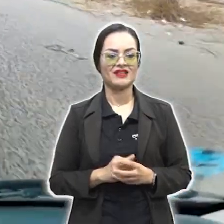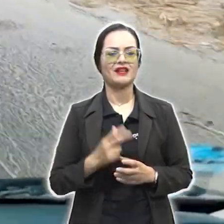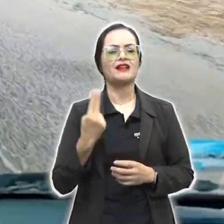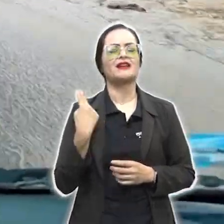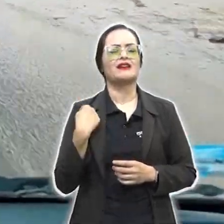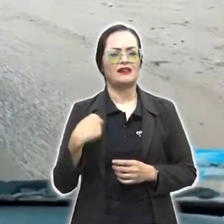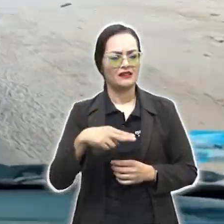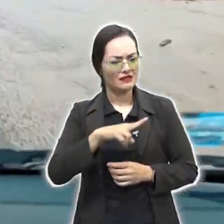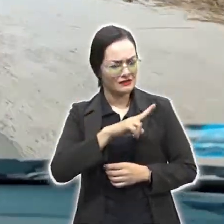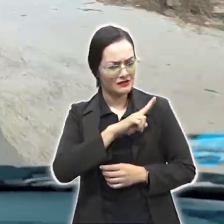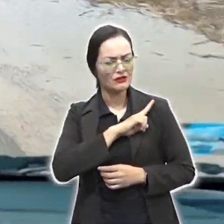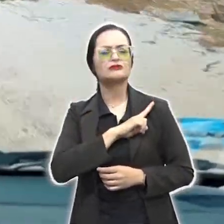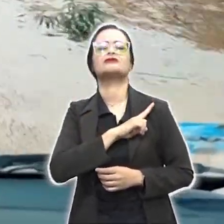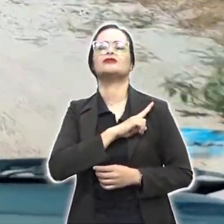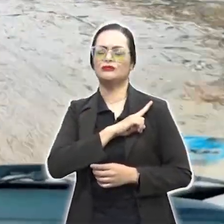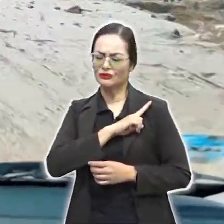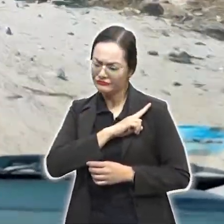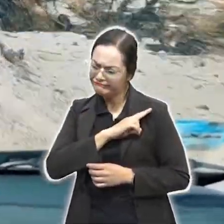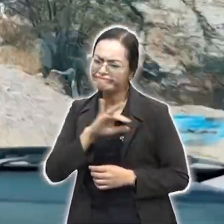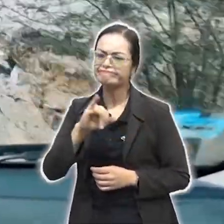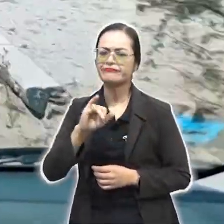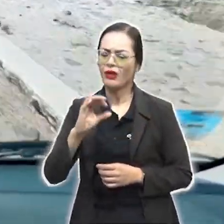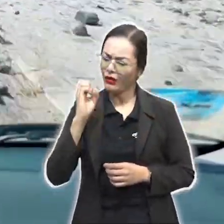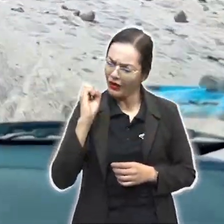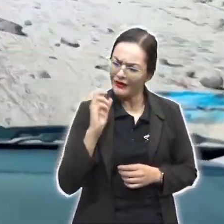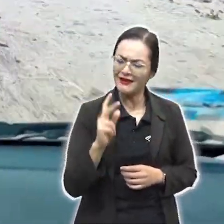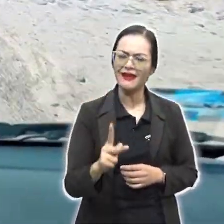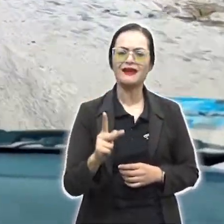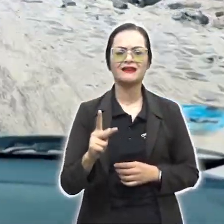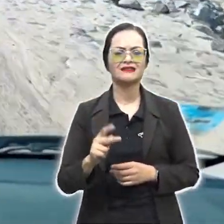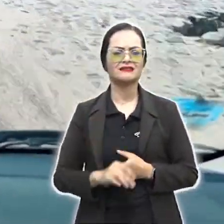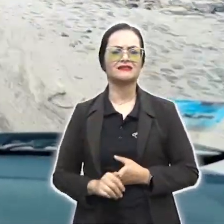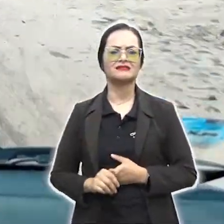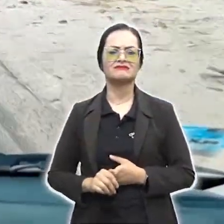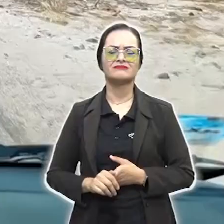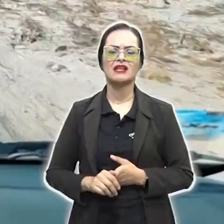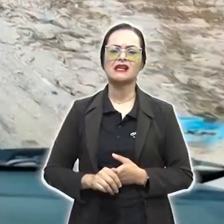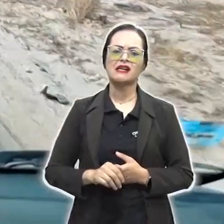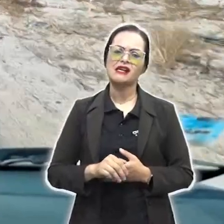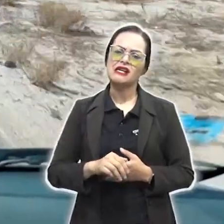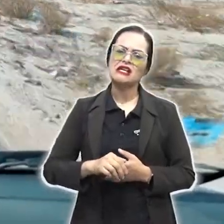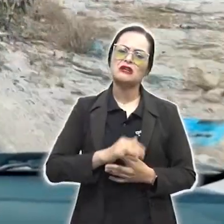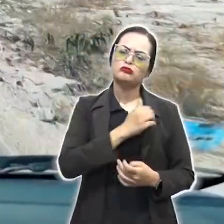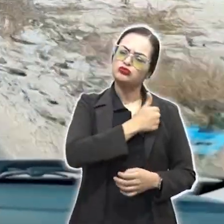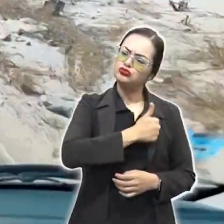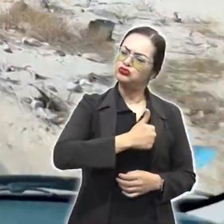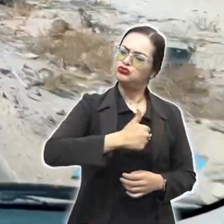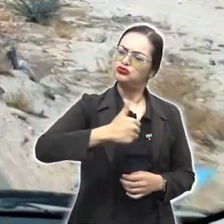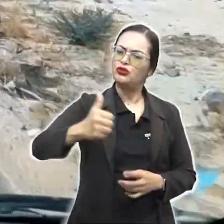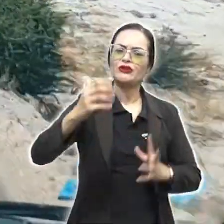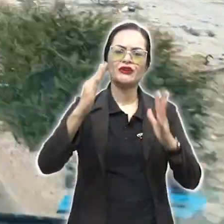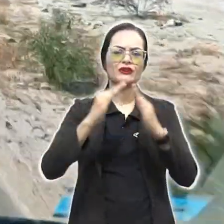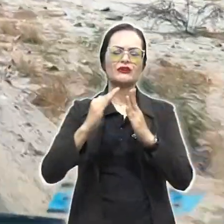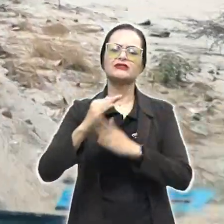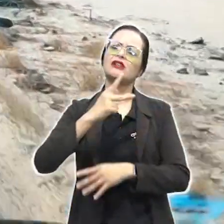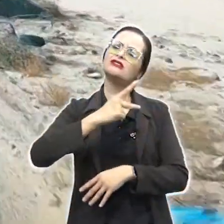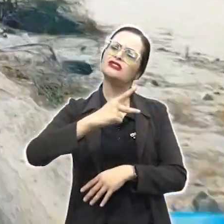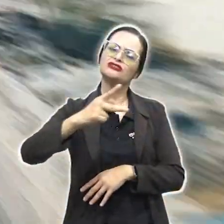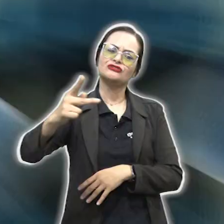Nos dimos a la tarea de buscar la realización de su sueño, por lo que nos trasladamos a su casa para llevarlo a cumplir su sueño.